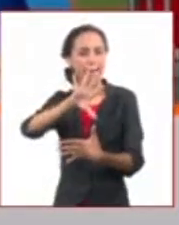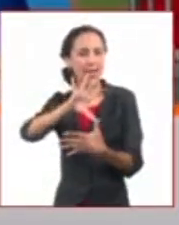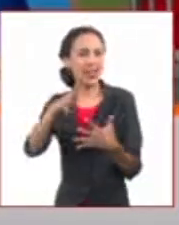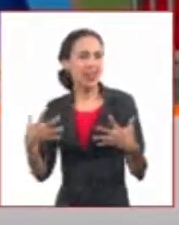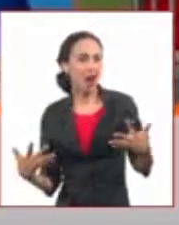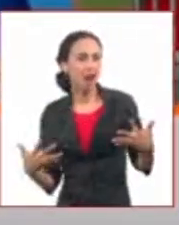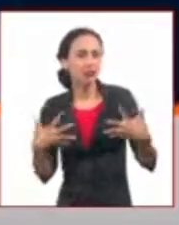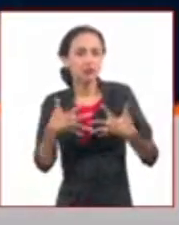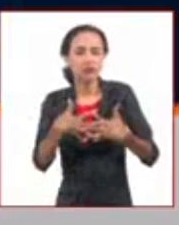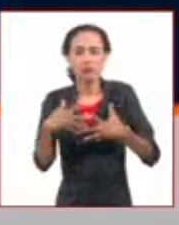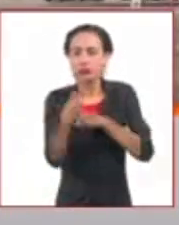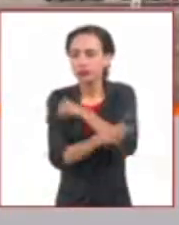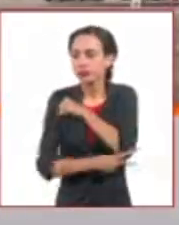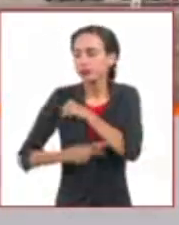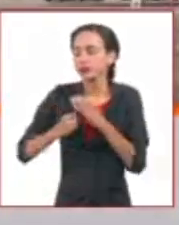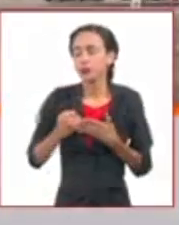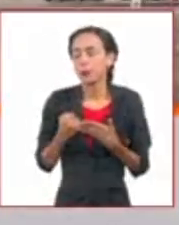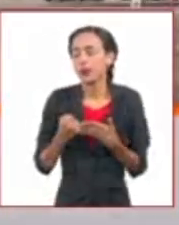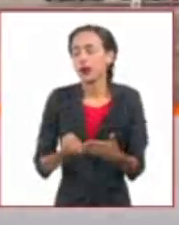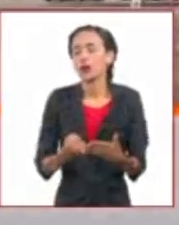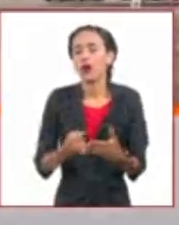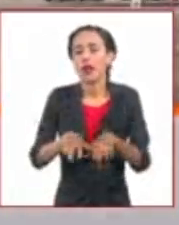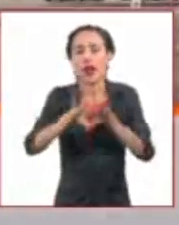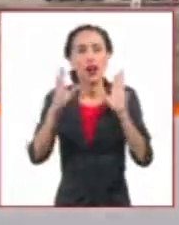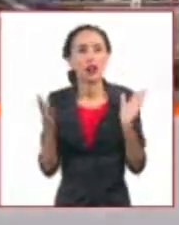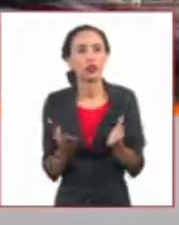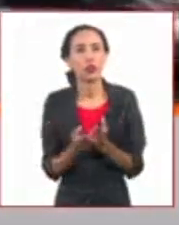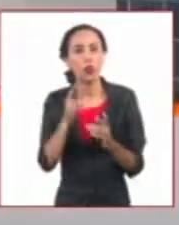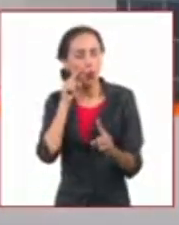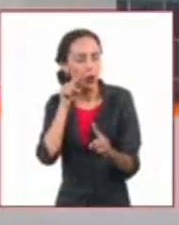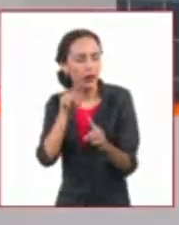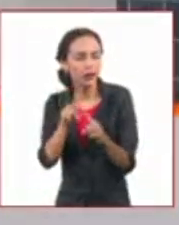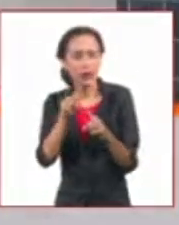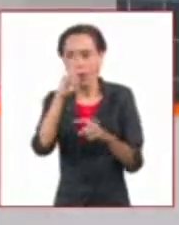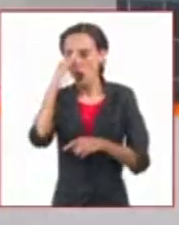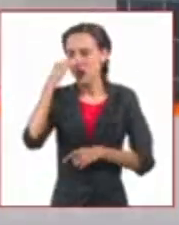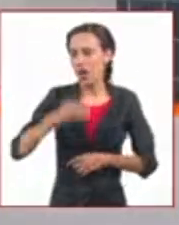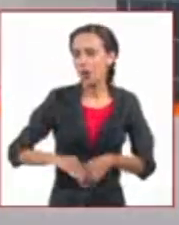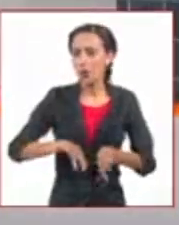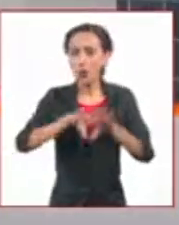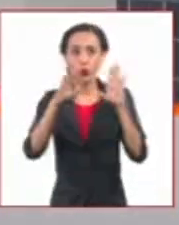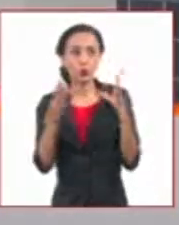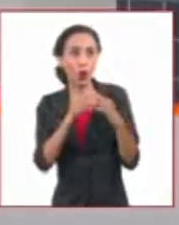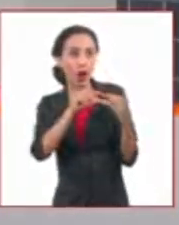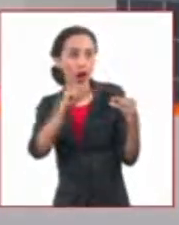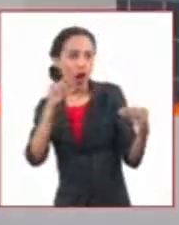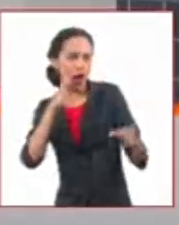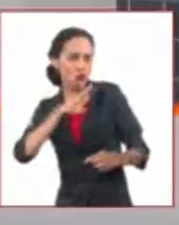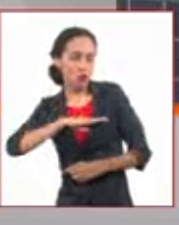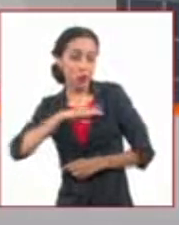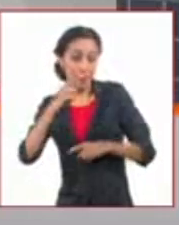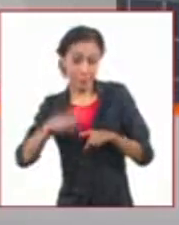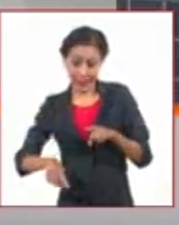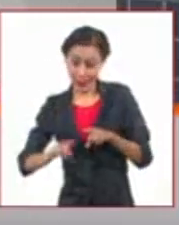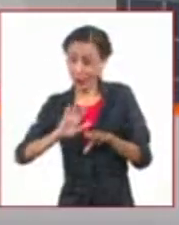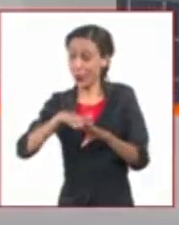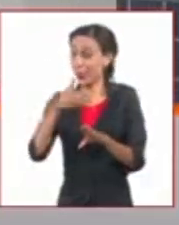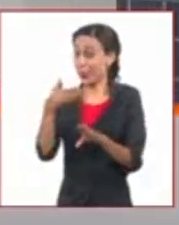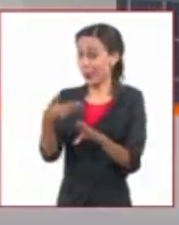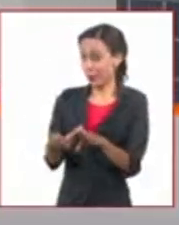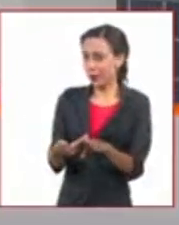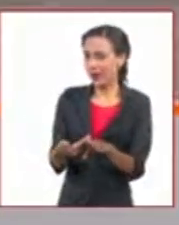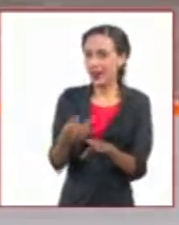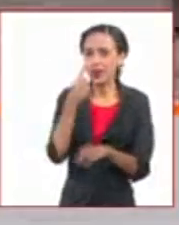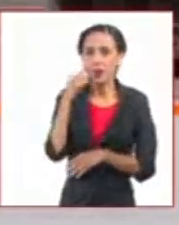américas para todos en función de la salud italia a todos pero por el otro lado dejado una buena parte del continente